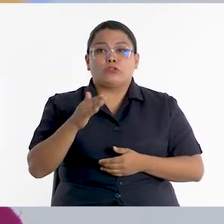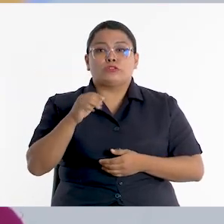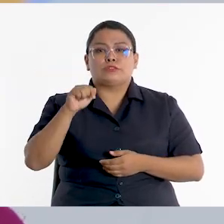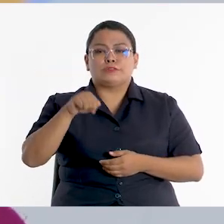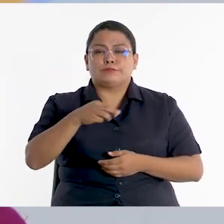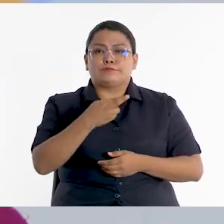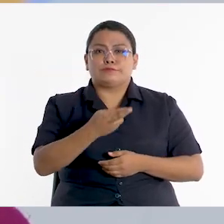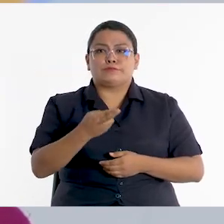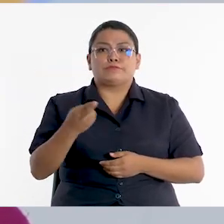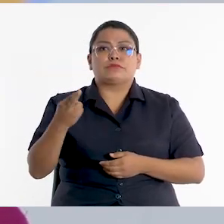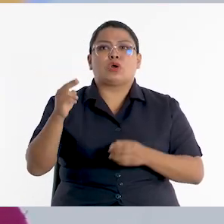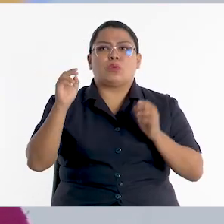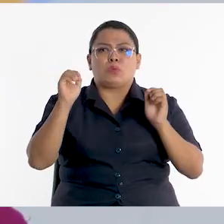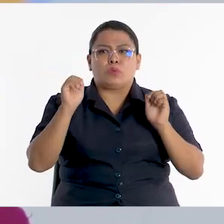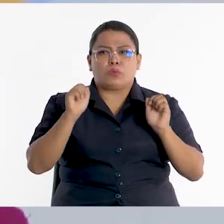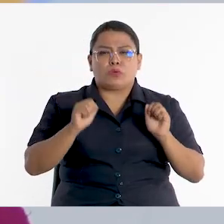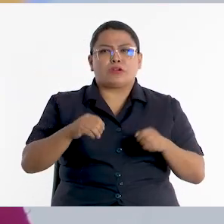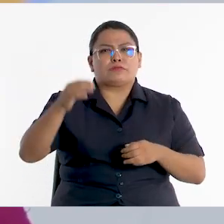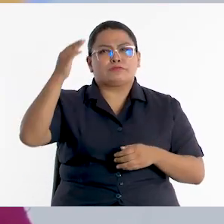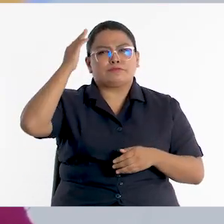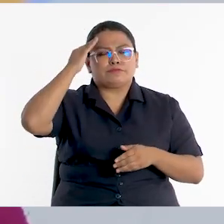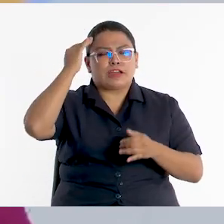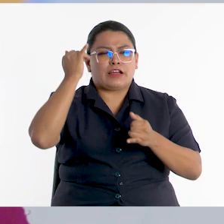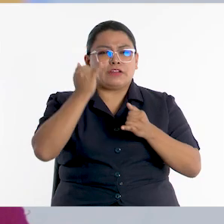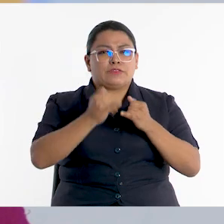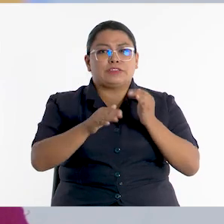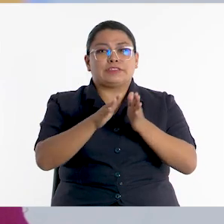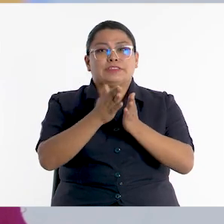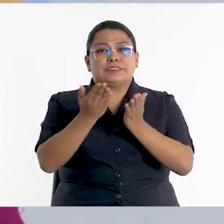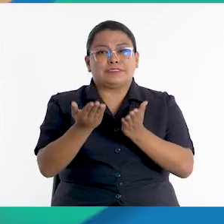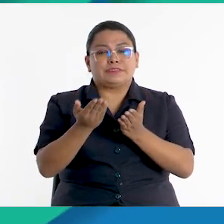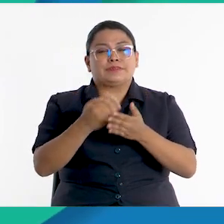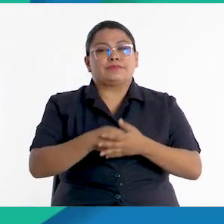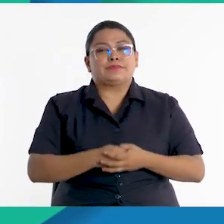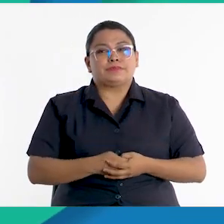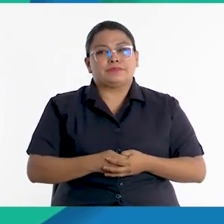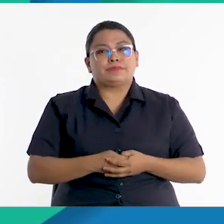utilizar este recurso que podrás encontrar al final del libro de texto.